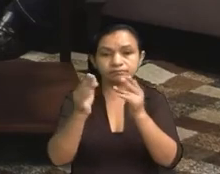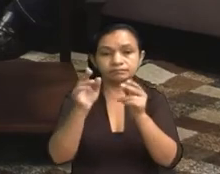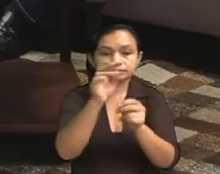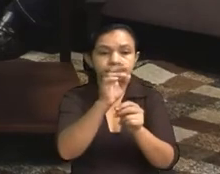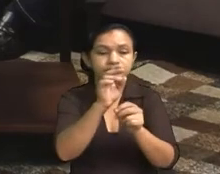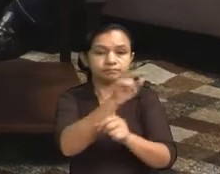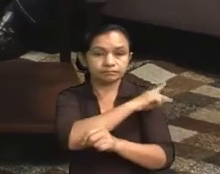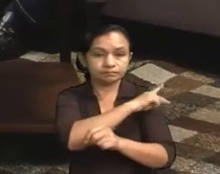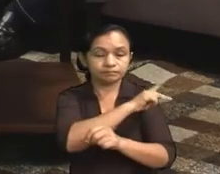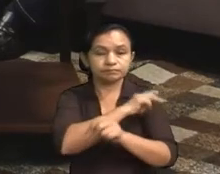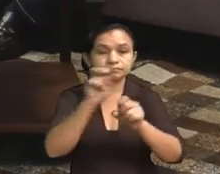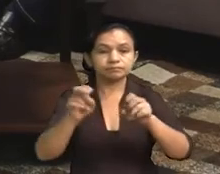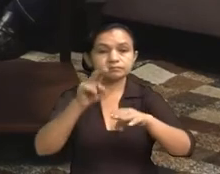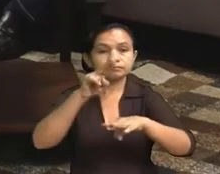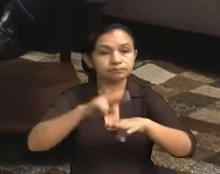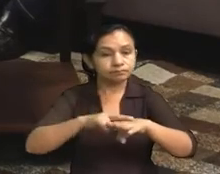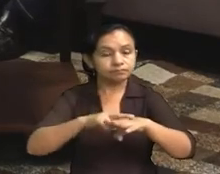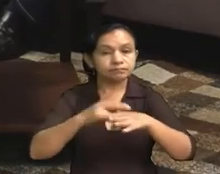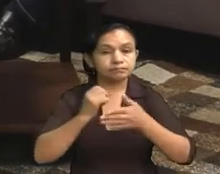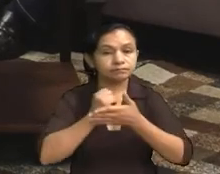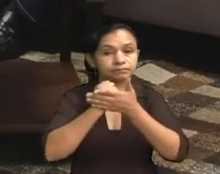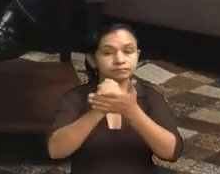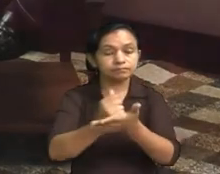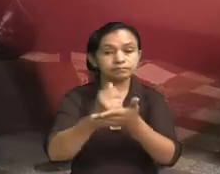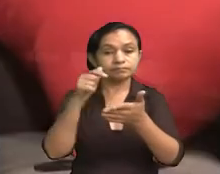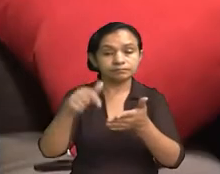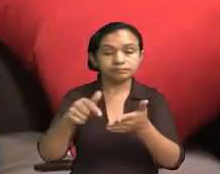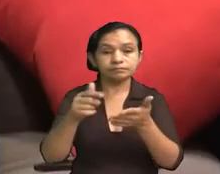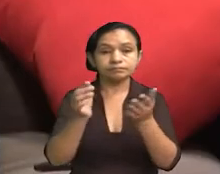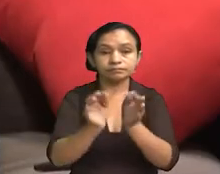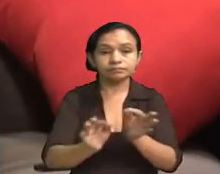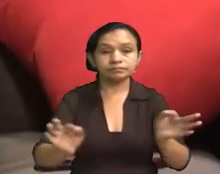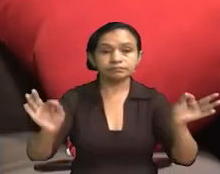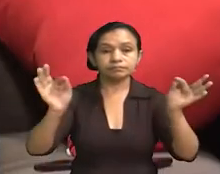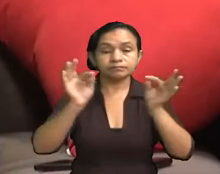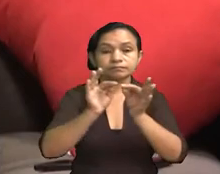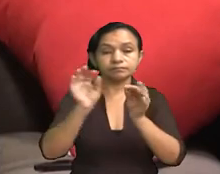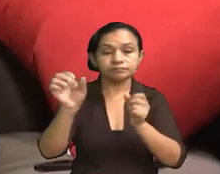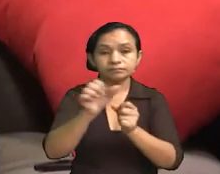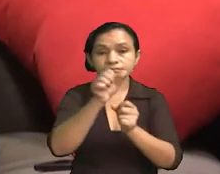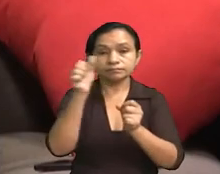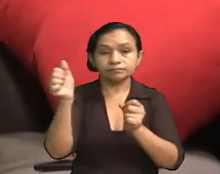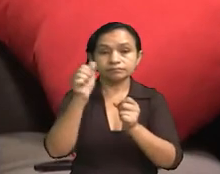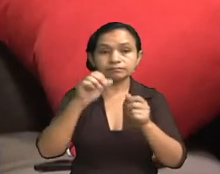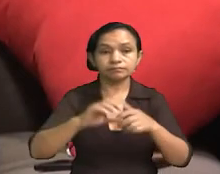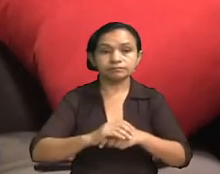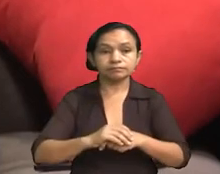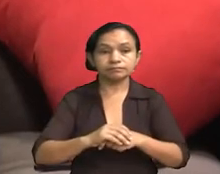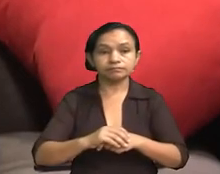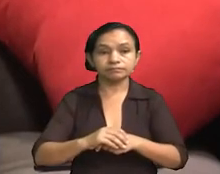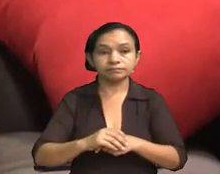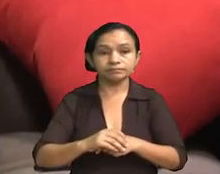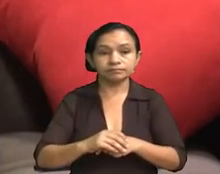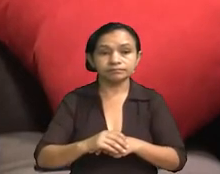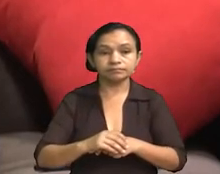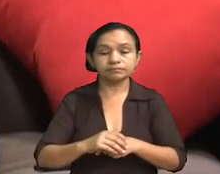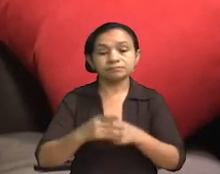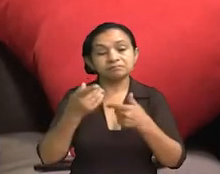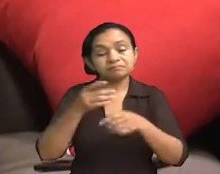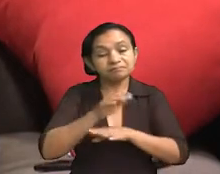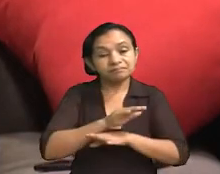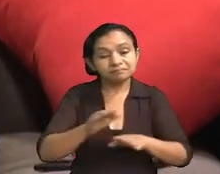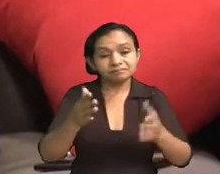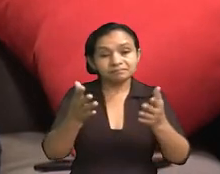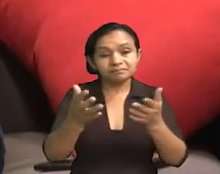del orden público que garantiza precisamente este factor. Otro, pues ya modo ya de conclusión,